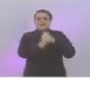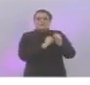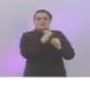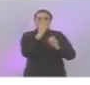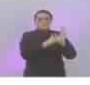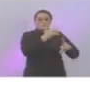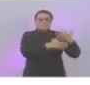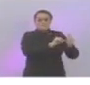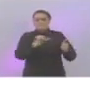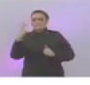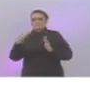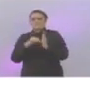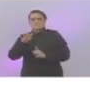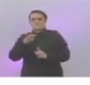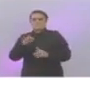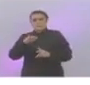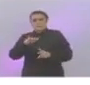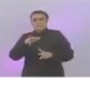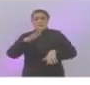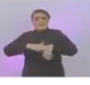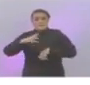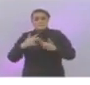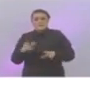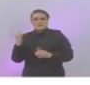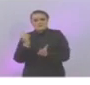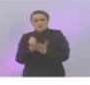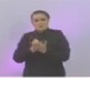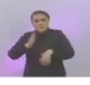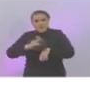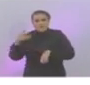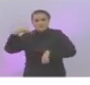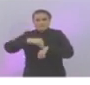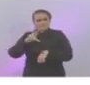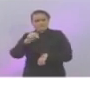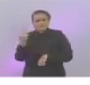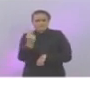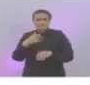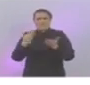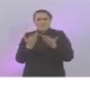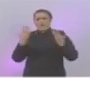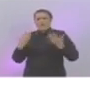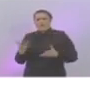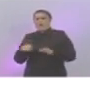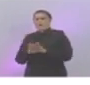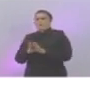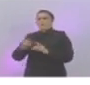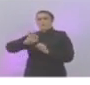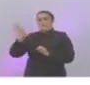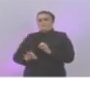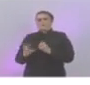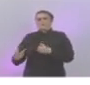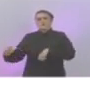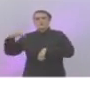2015 y 2018 y sin crear nuevos impuestos ni aumentar las tasas de los ya existentes, los